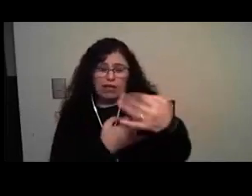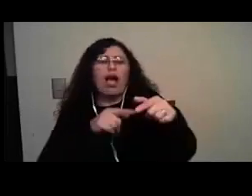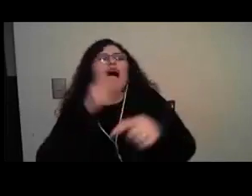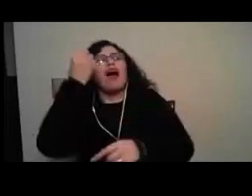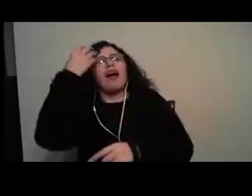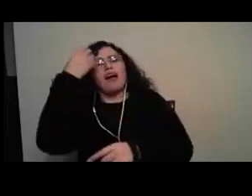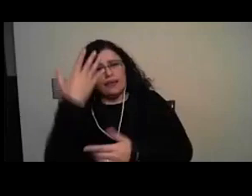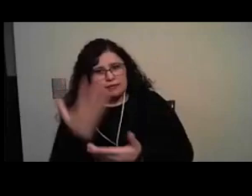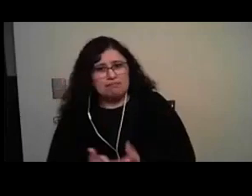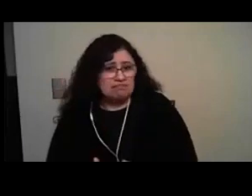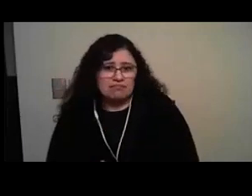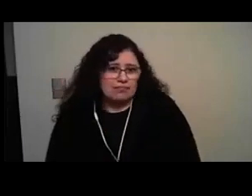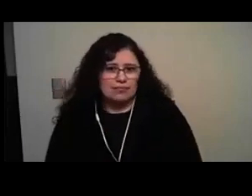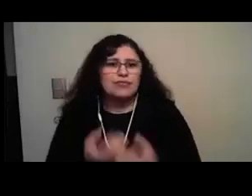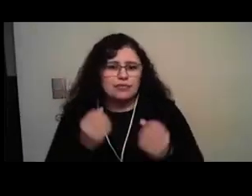¿Ok?